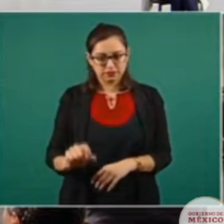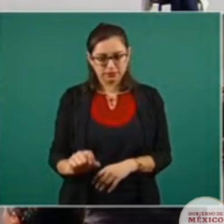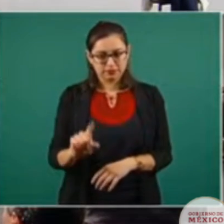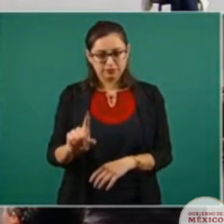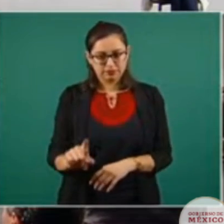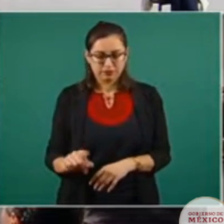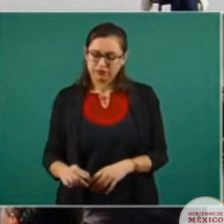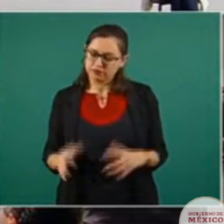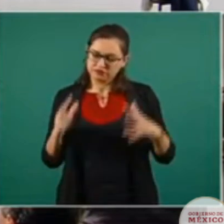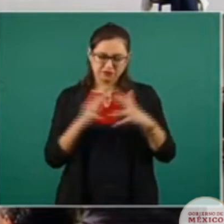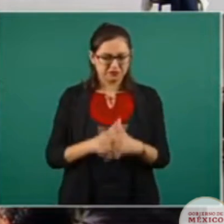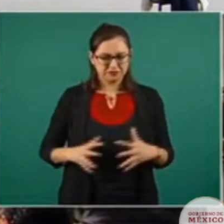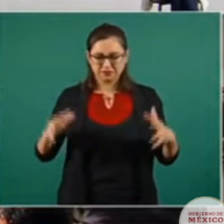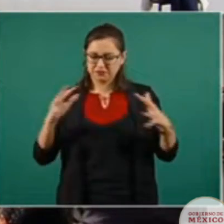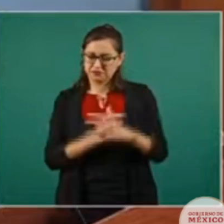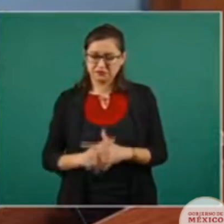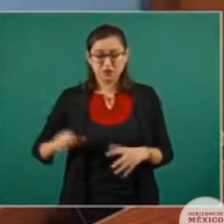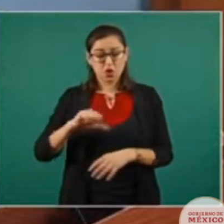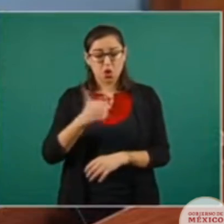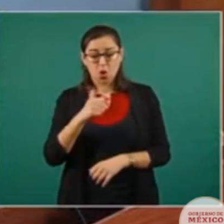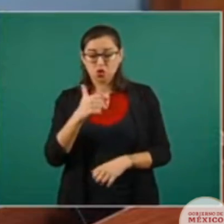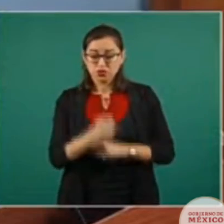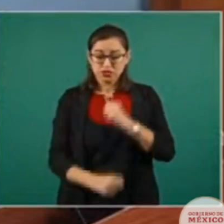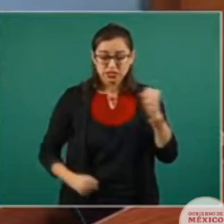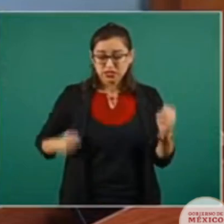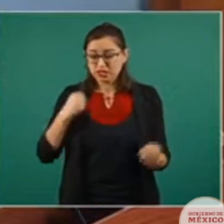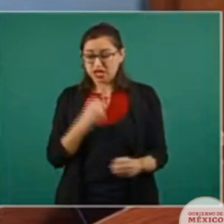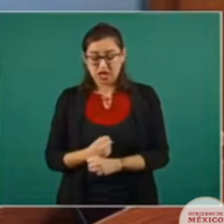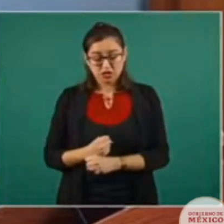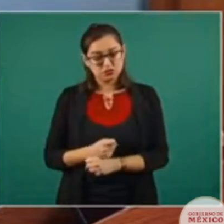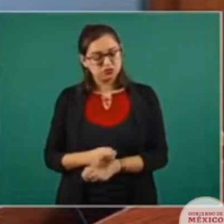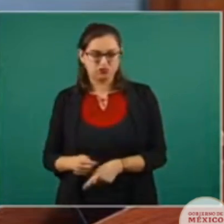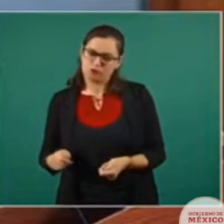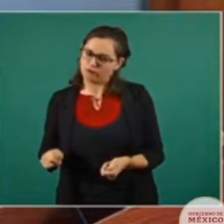después de 11 años de guerra, del 10 al 21,